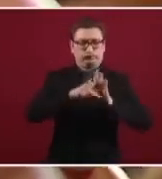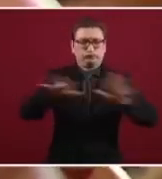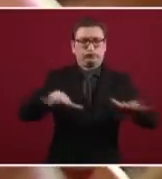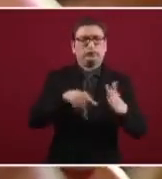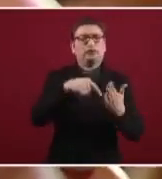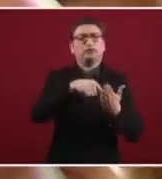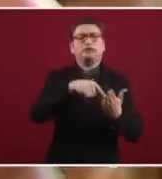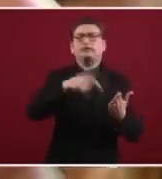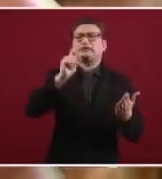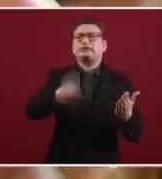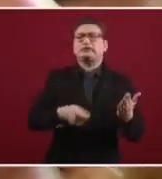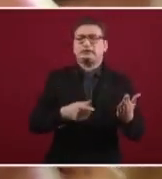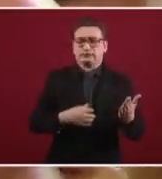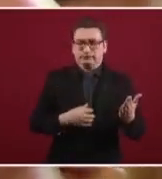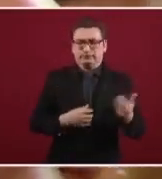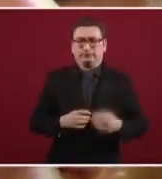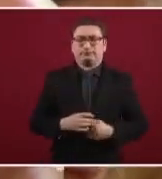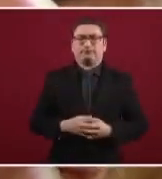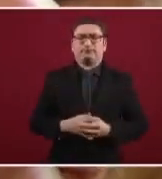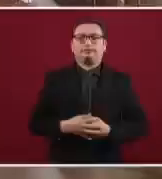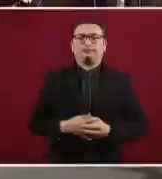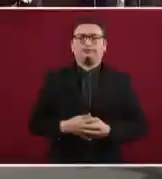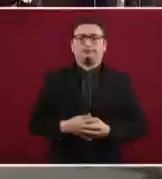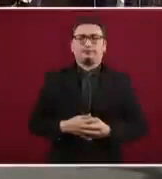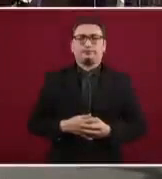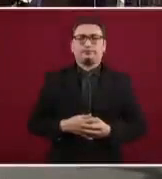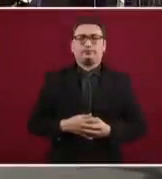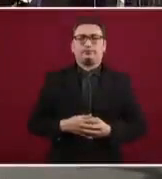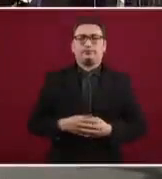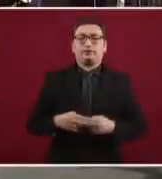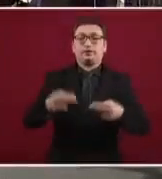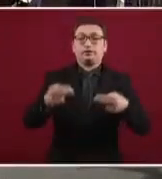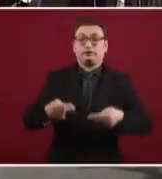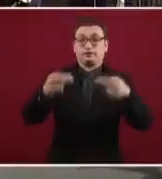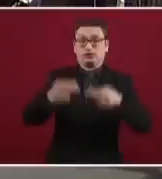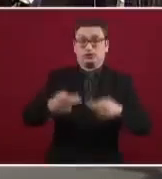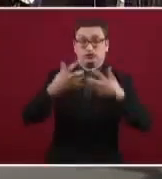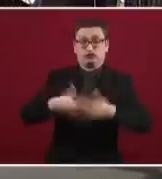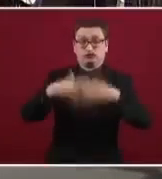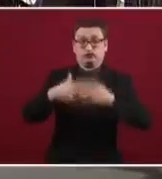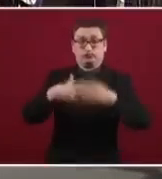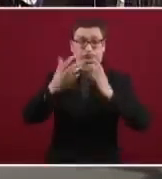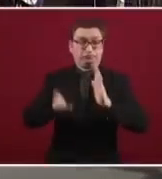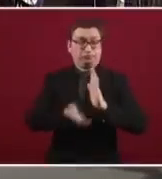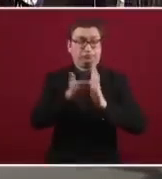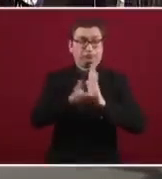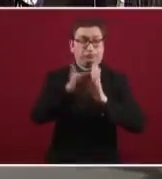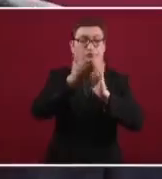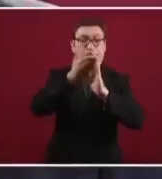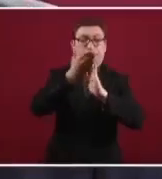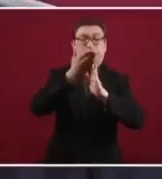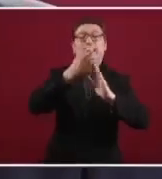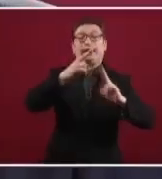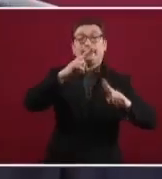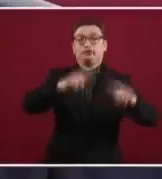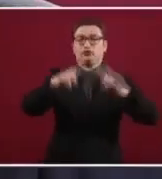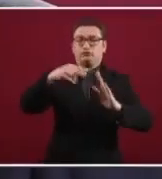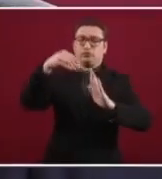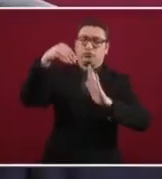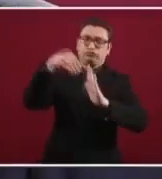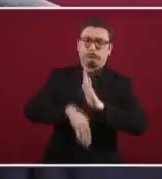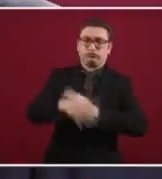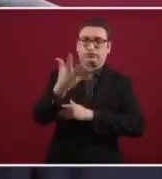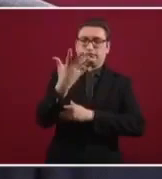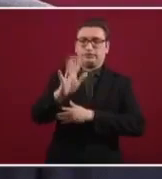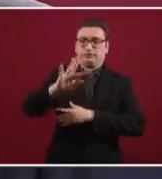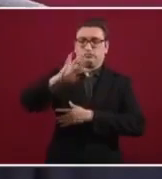registran que la industria constructora ha caído aproximadamente en un